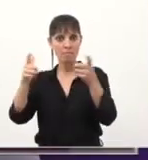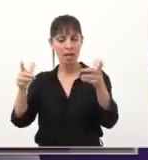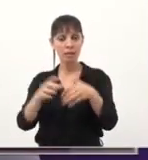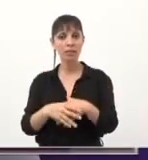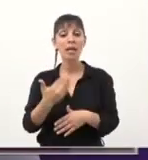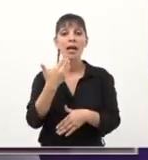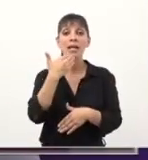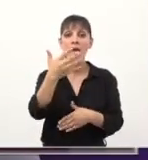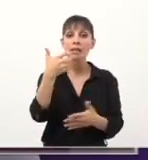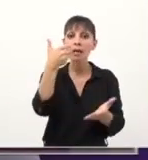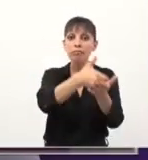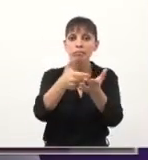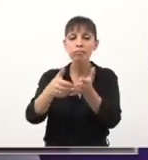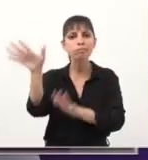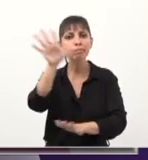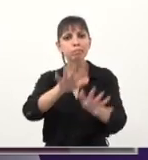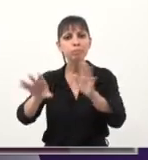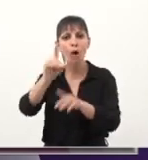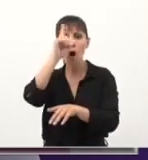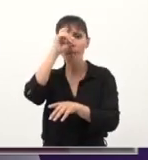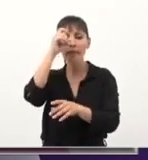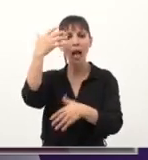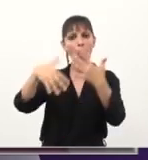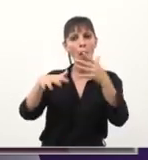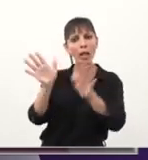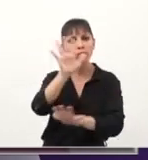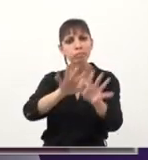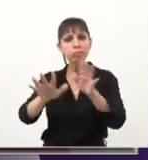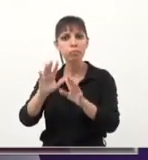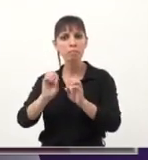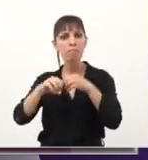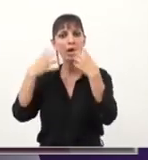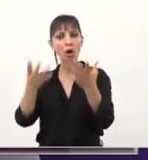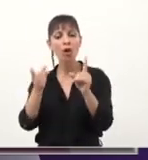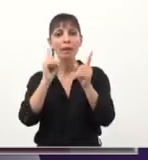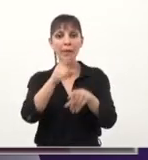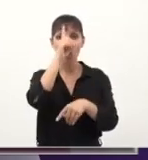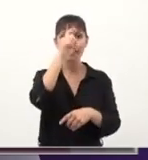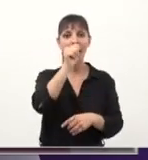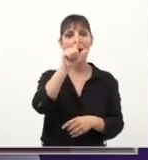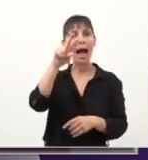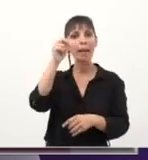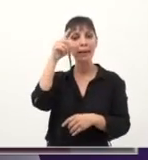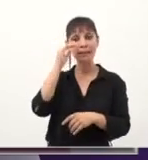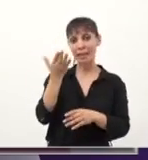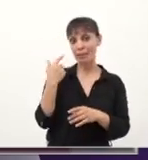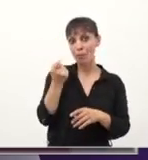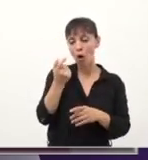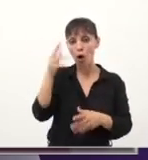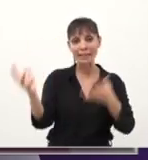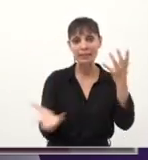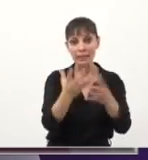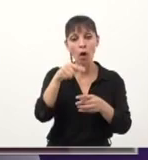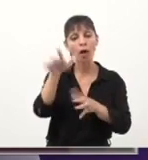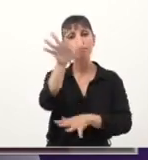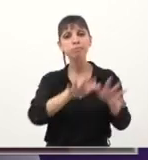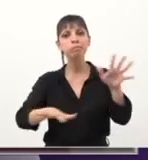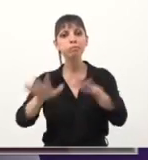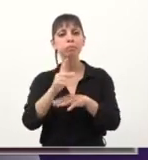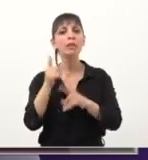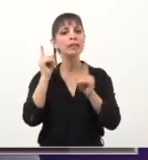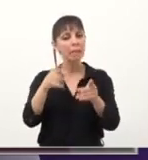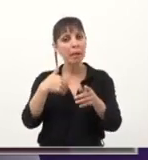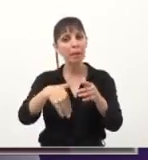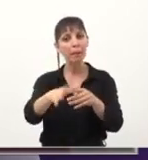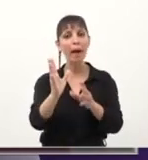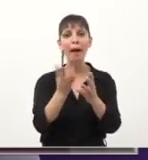que arreglamos las guardias de todos los hospitales. Gracias a esto remodelamos entero el Hospital Álvarez, que se incendió. Gracias a esto vamos a terminar, después de muchos años